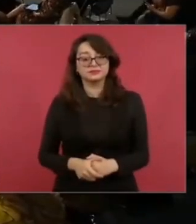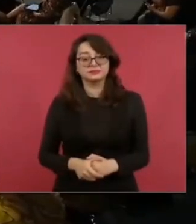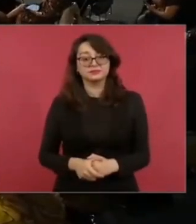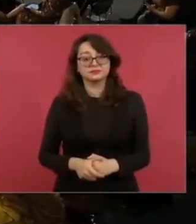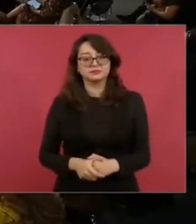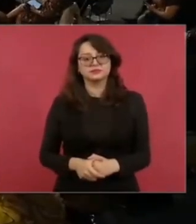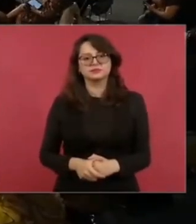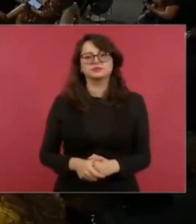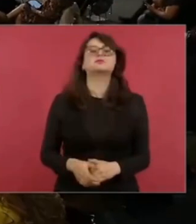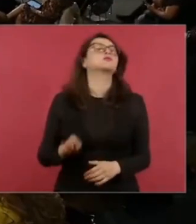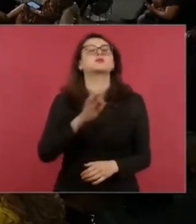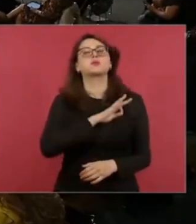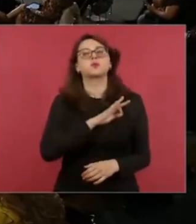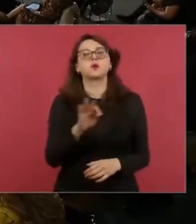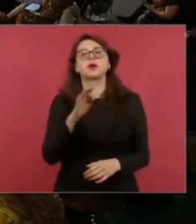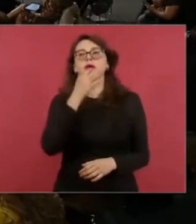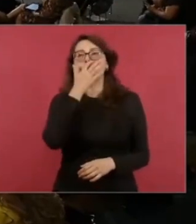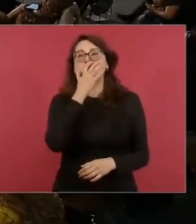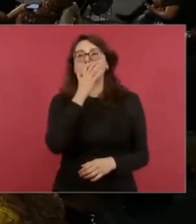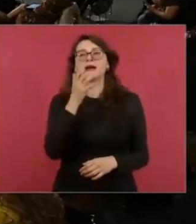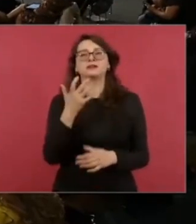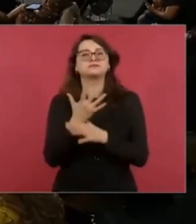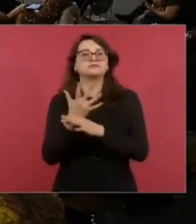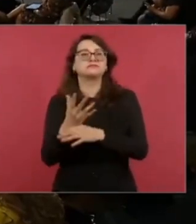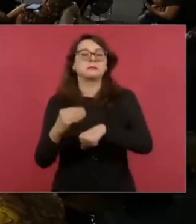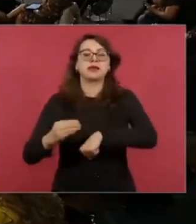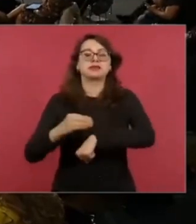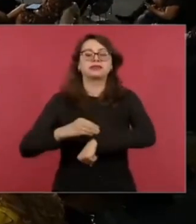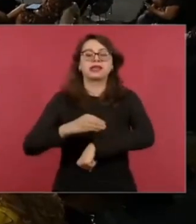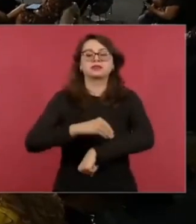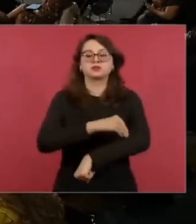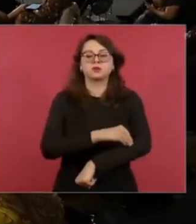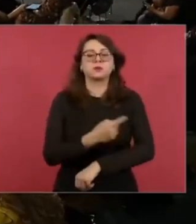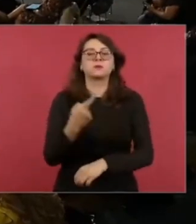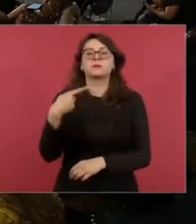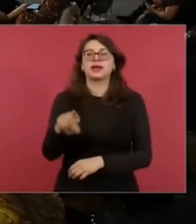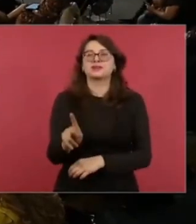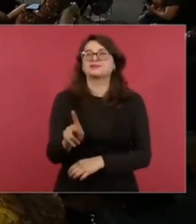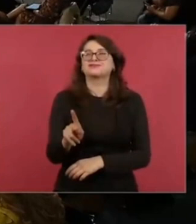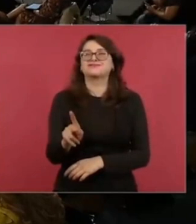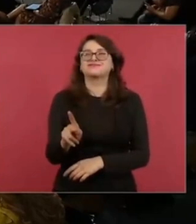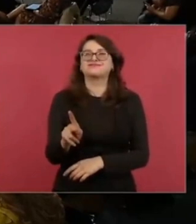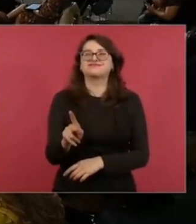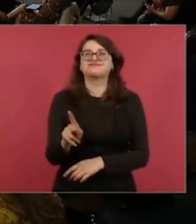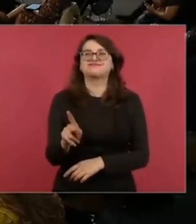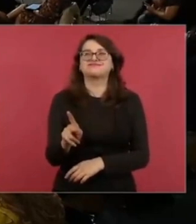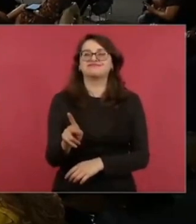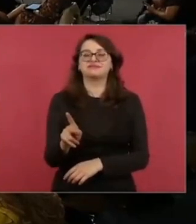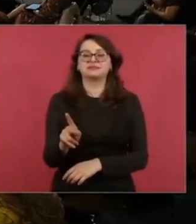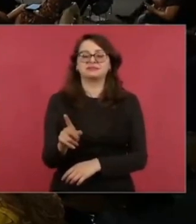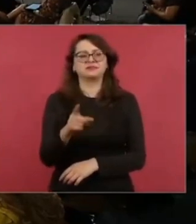datos falsos tratando de engañar al pueblo de México, que el presidente López Obrador quiere los fideicomisos